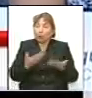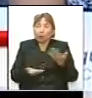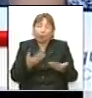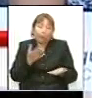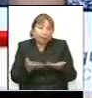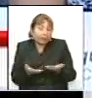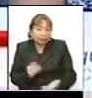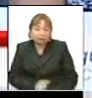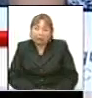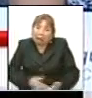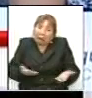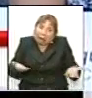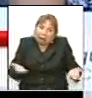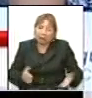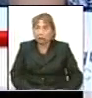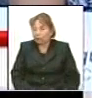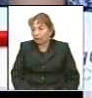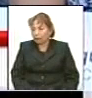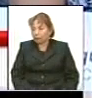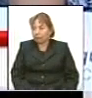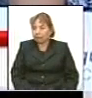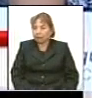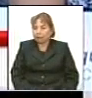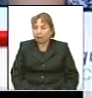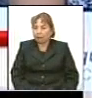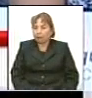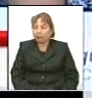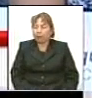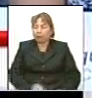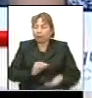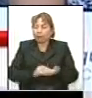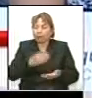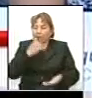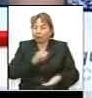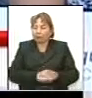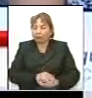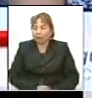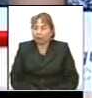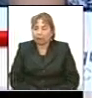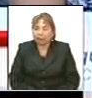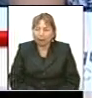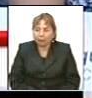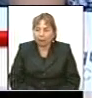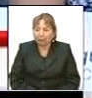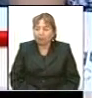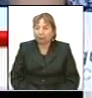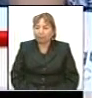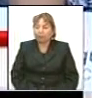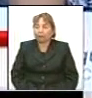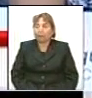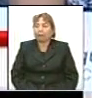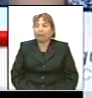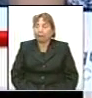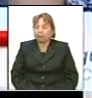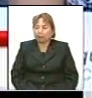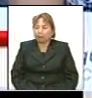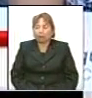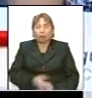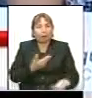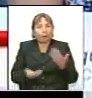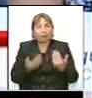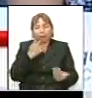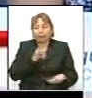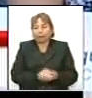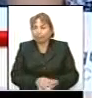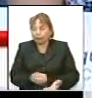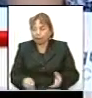grande pero bueno el tema es que ganó una empresa pero la empresa a los pocos días se dio cuenta de que no